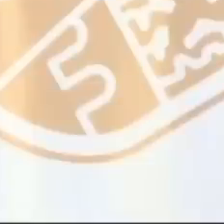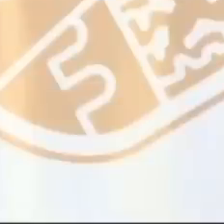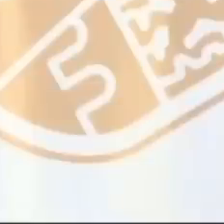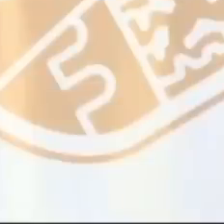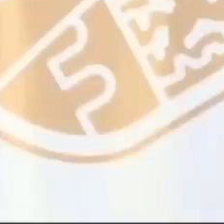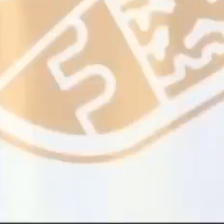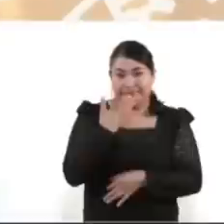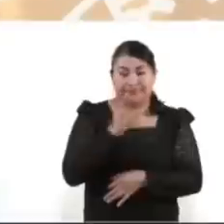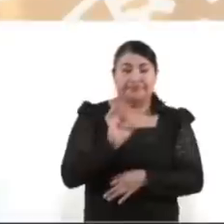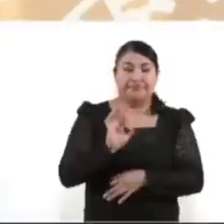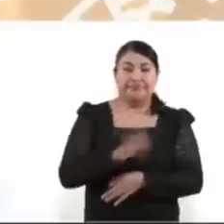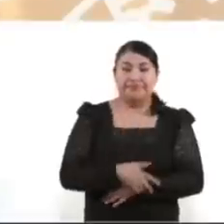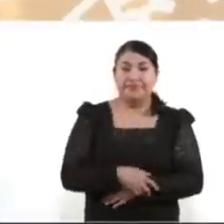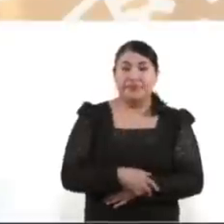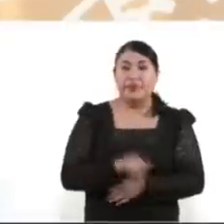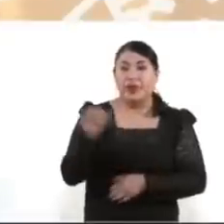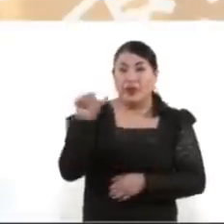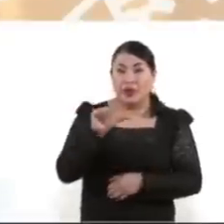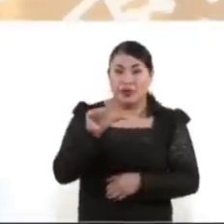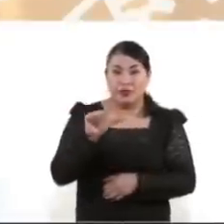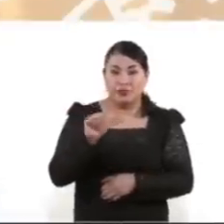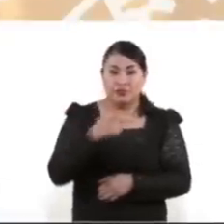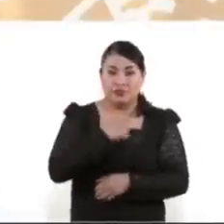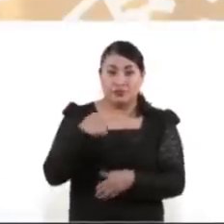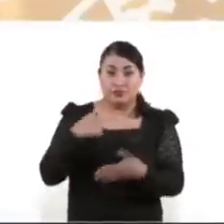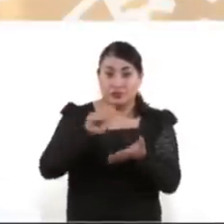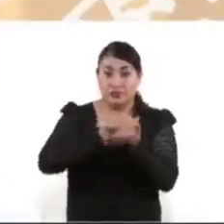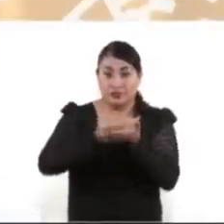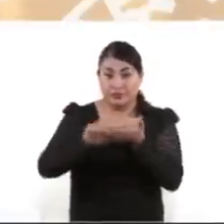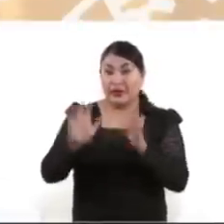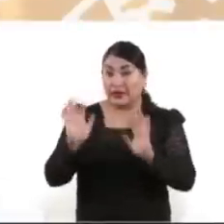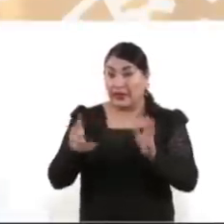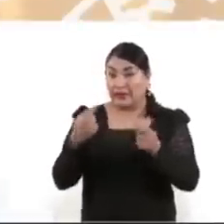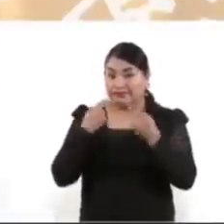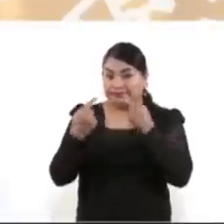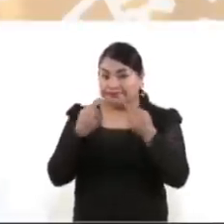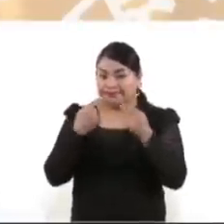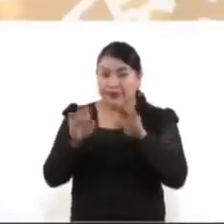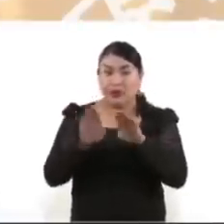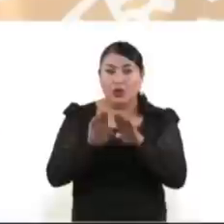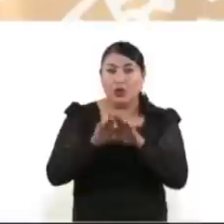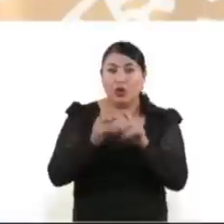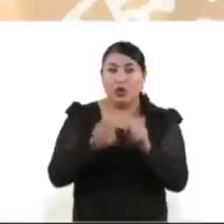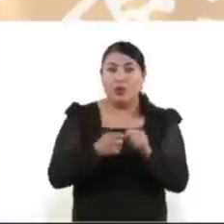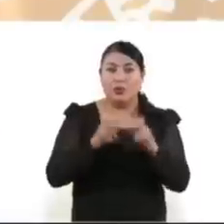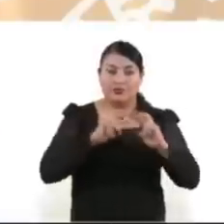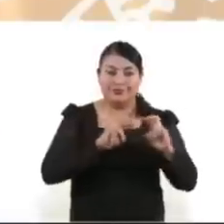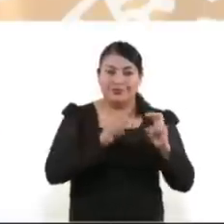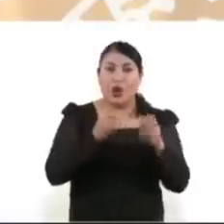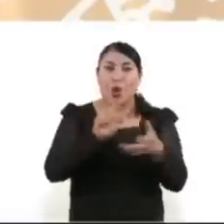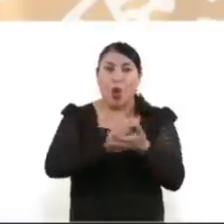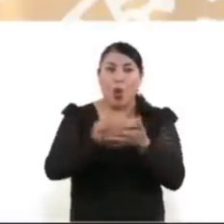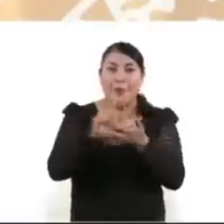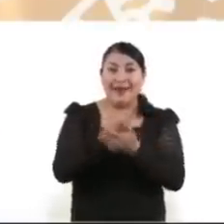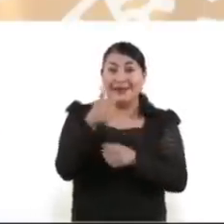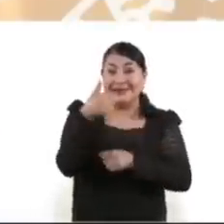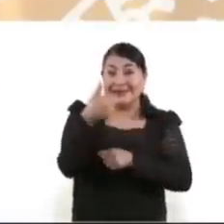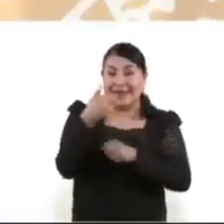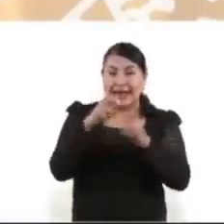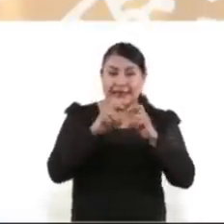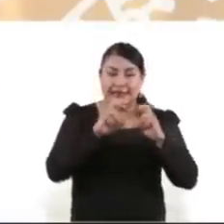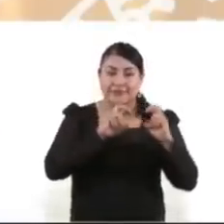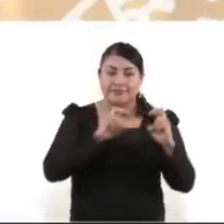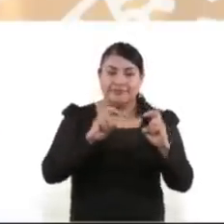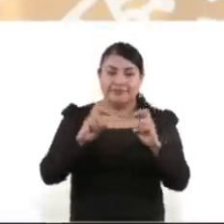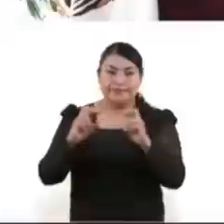vamos a adquirir ya está en licitación trenes para el tren ligero son seis trenes que se están